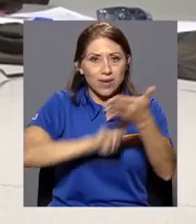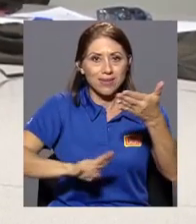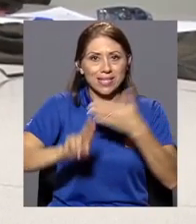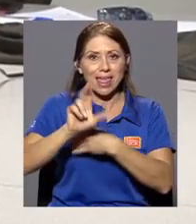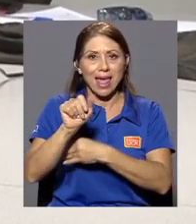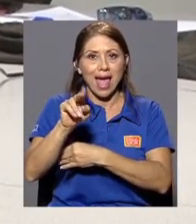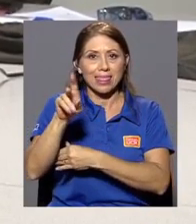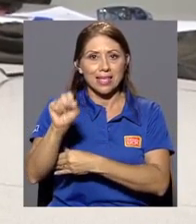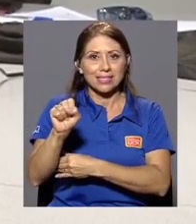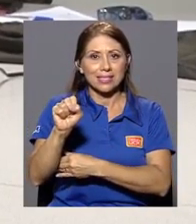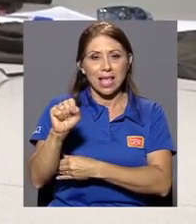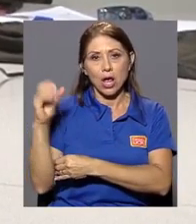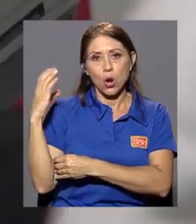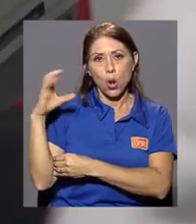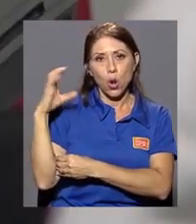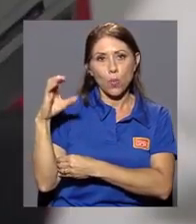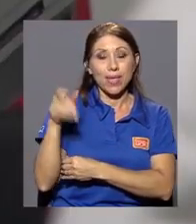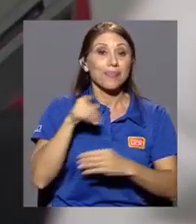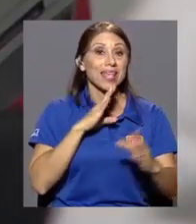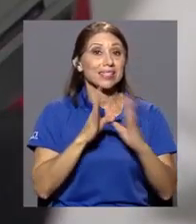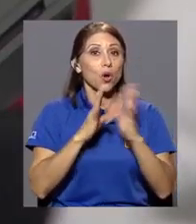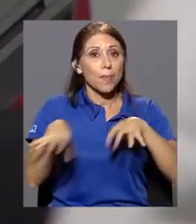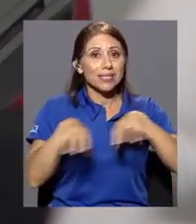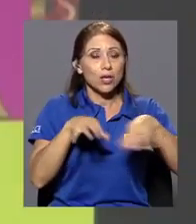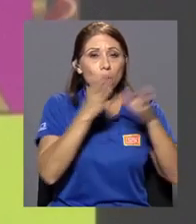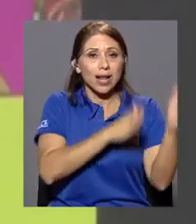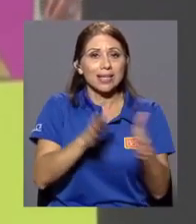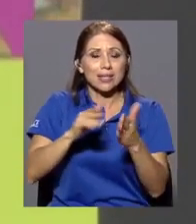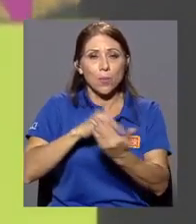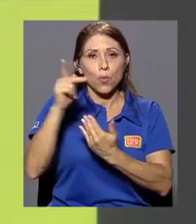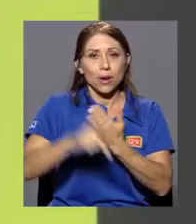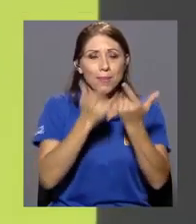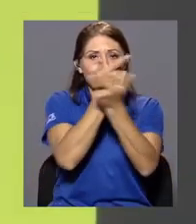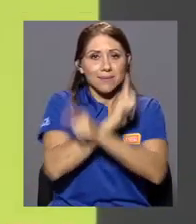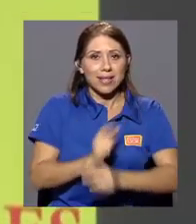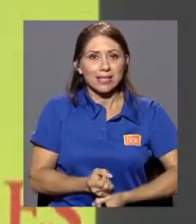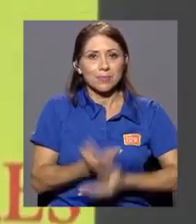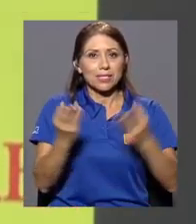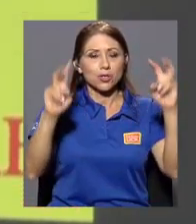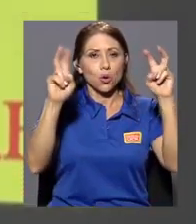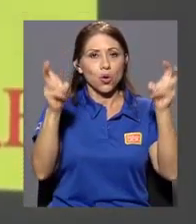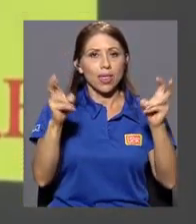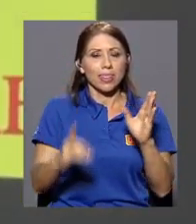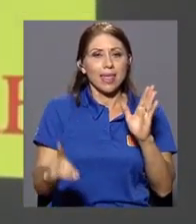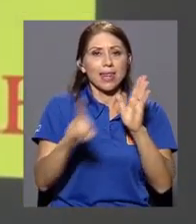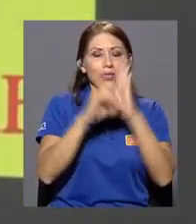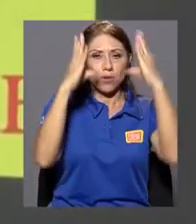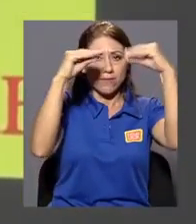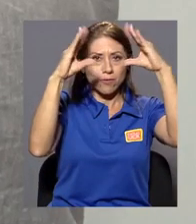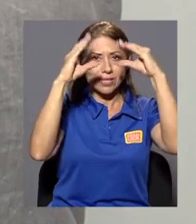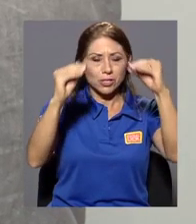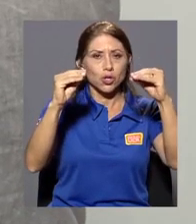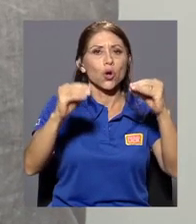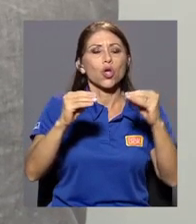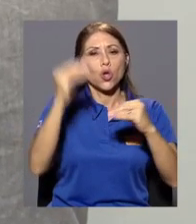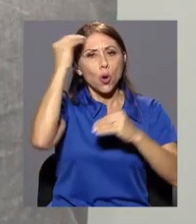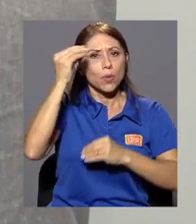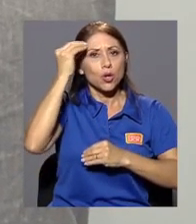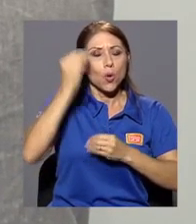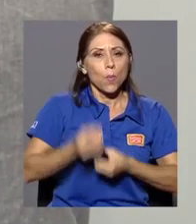Colombia. El conversatorio fue organizado por el Programa de Libertad de Expresión, Derecho a la Información y Opinión Pública ProLEDI,